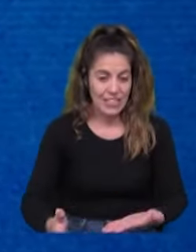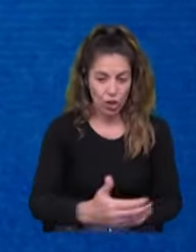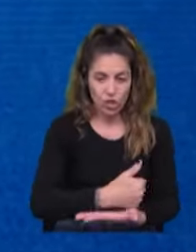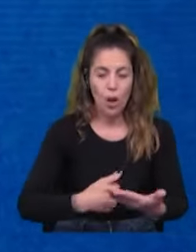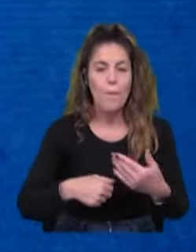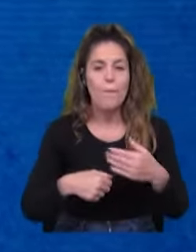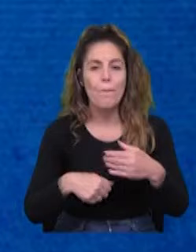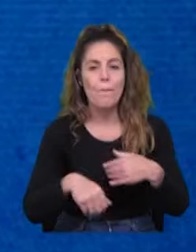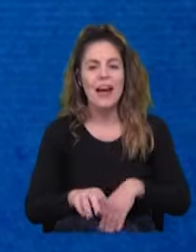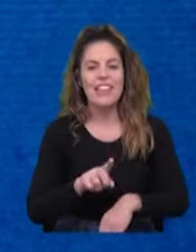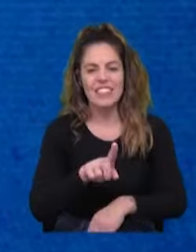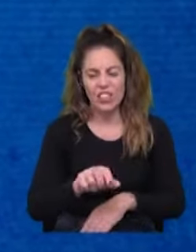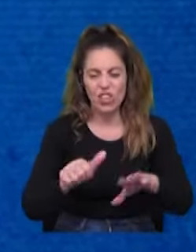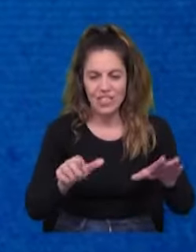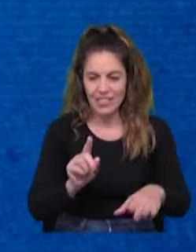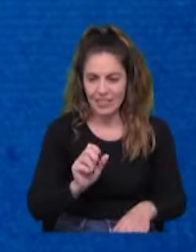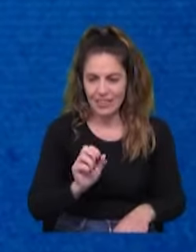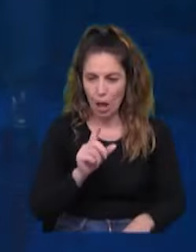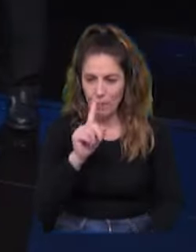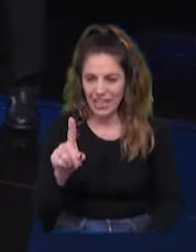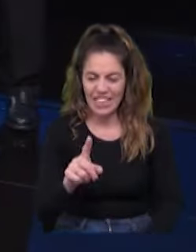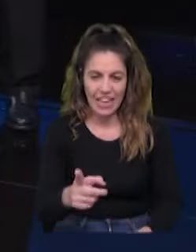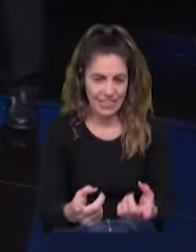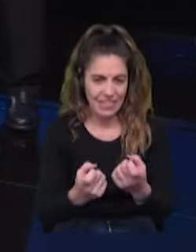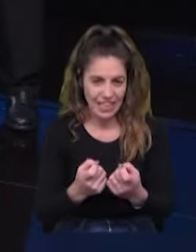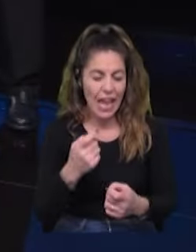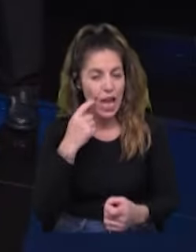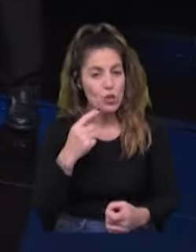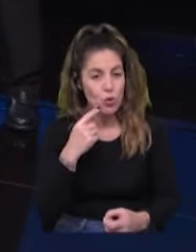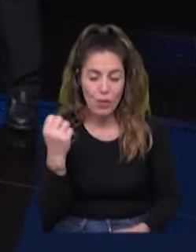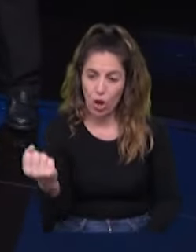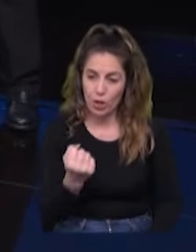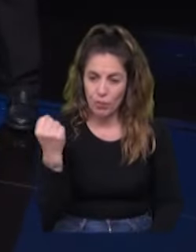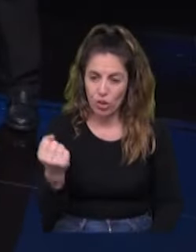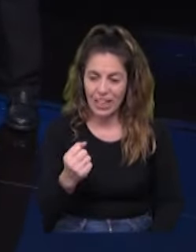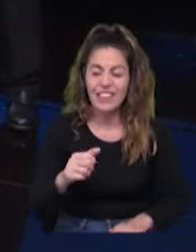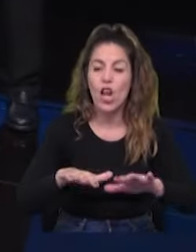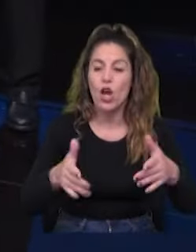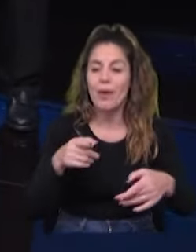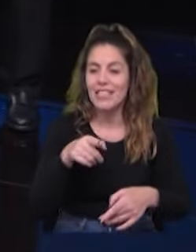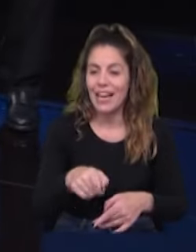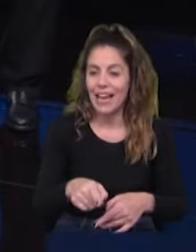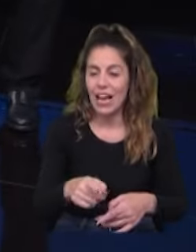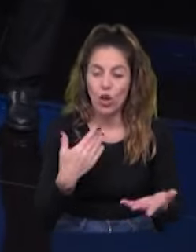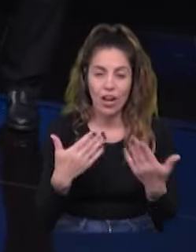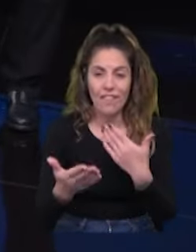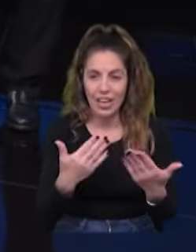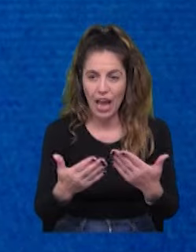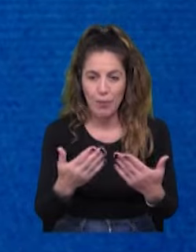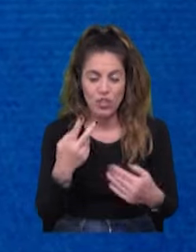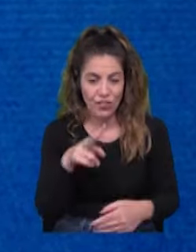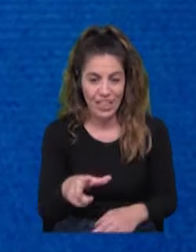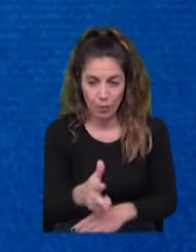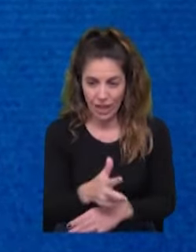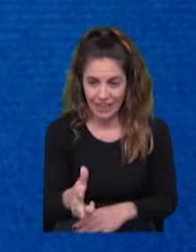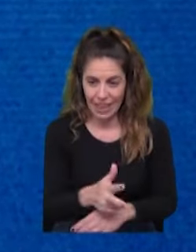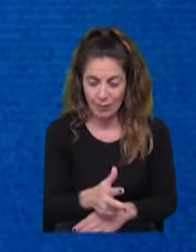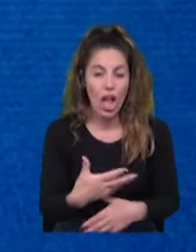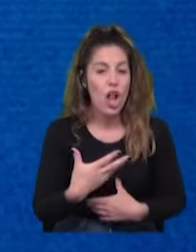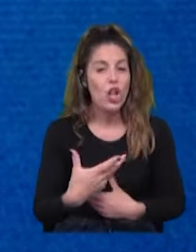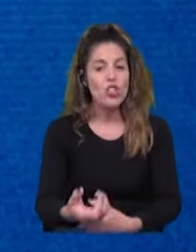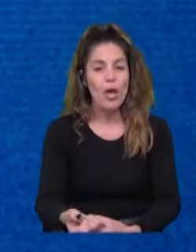160,000 de las necesarias Bueno es un número bien importante Lo que pasa que aquí cuenta lo que hablamos justamente veíamos en el tap los